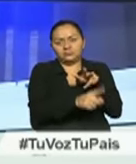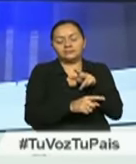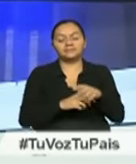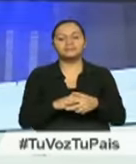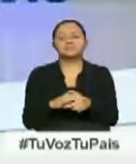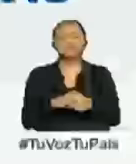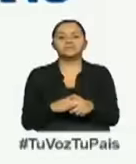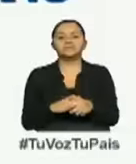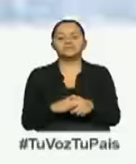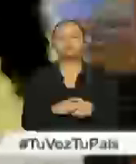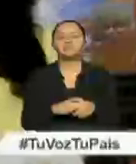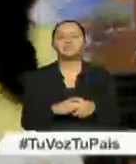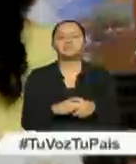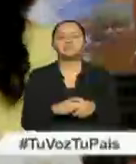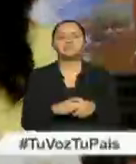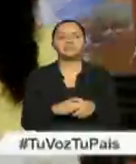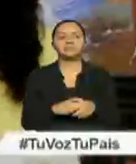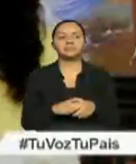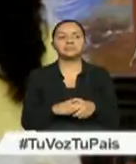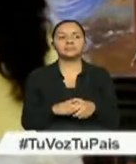Honduras.